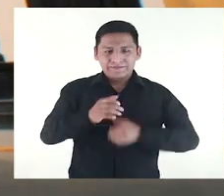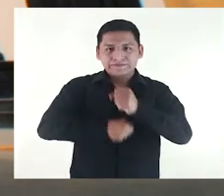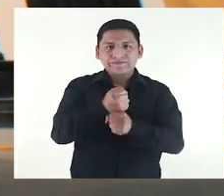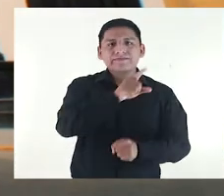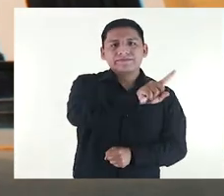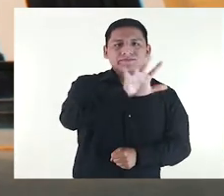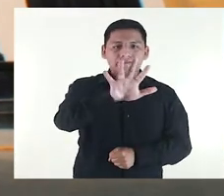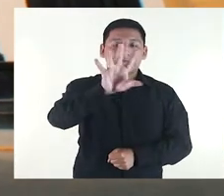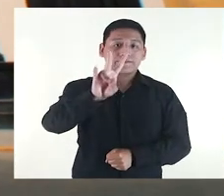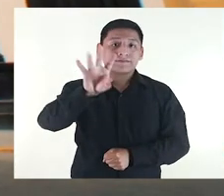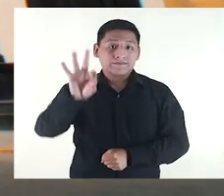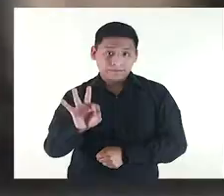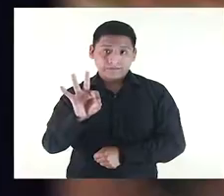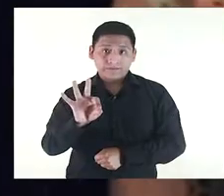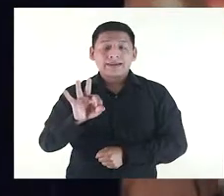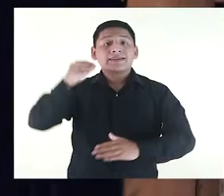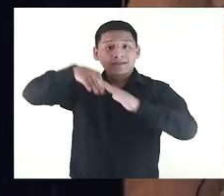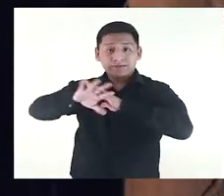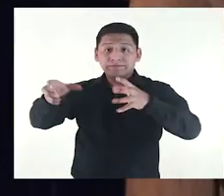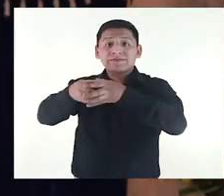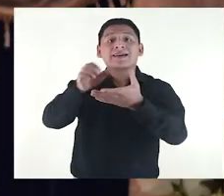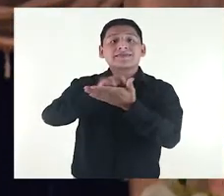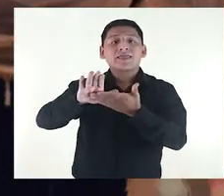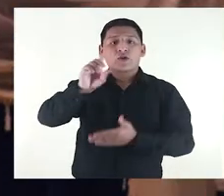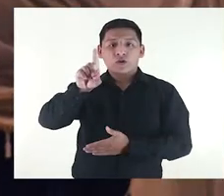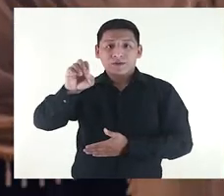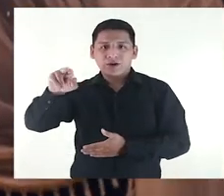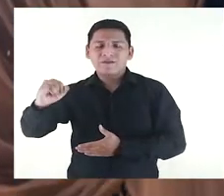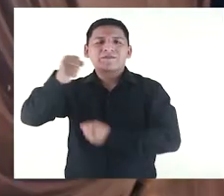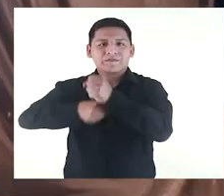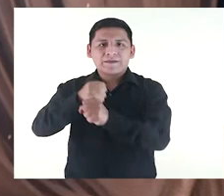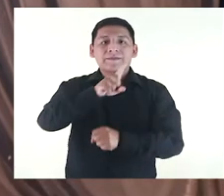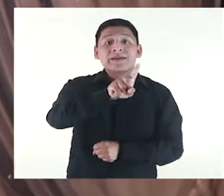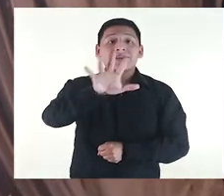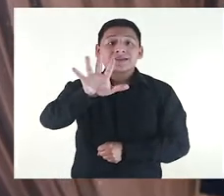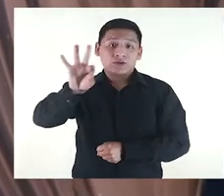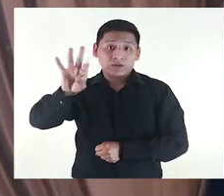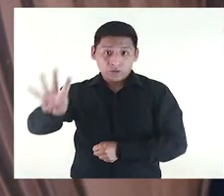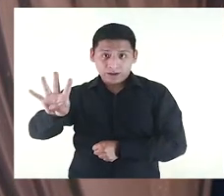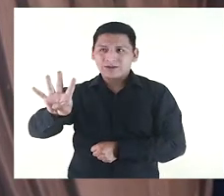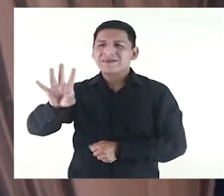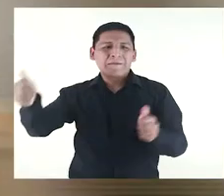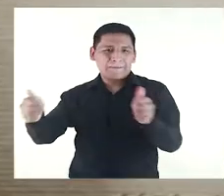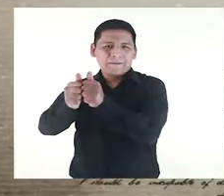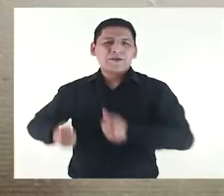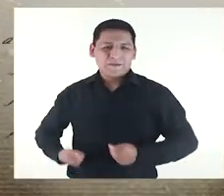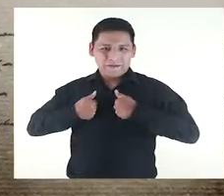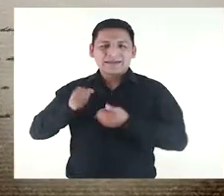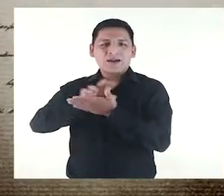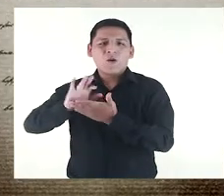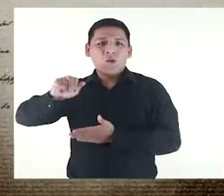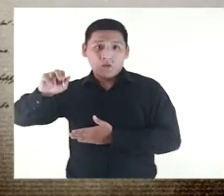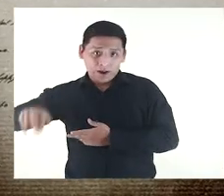aquí en 1579, ingresó al convento de Santo Domingo en 1594 y fue contemporáneo de San